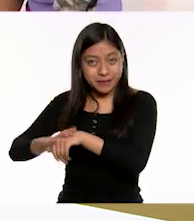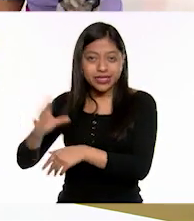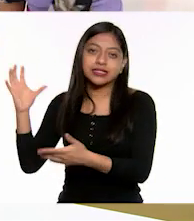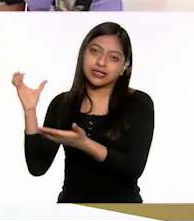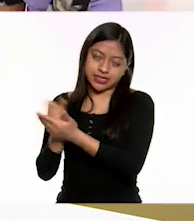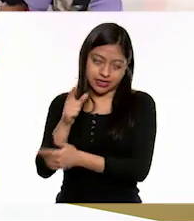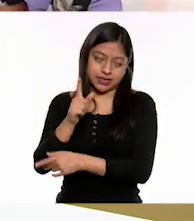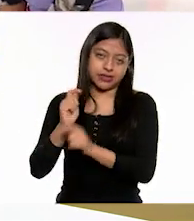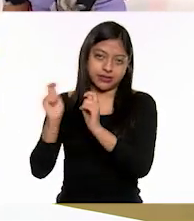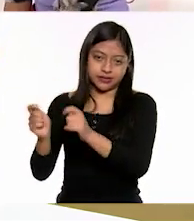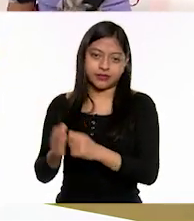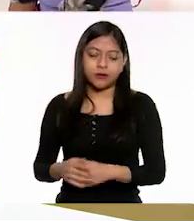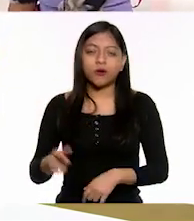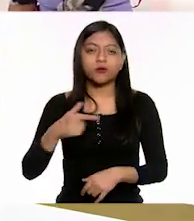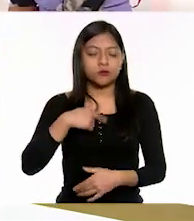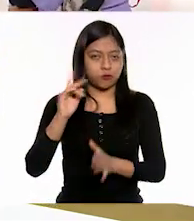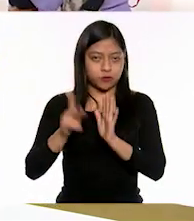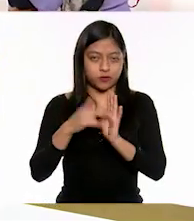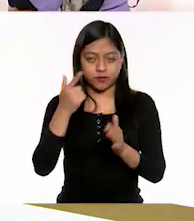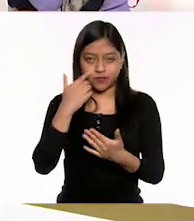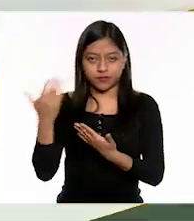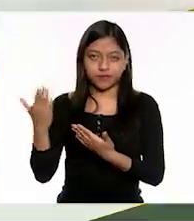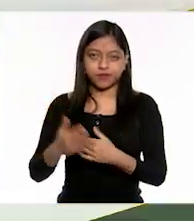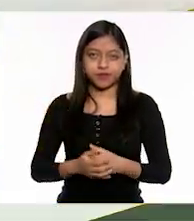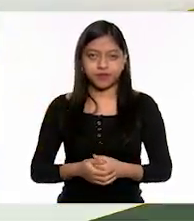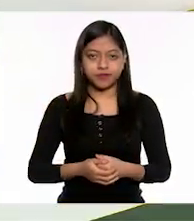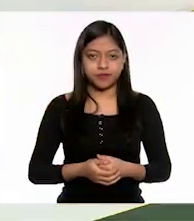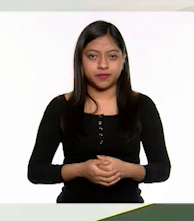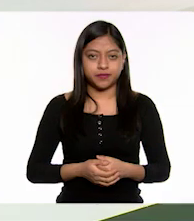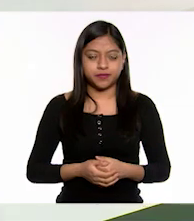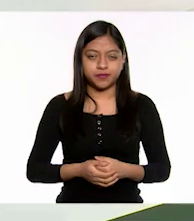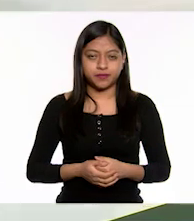hacer un intento más desde la primera variante